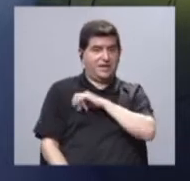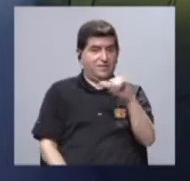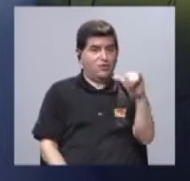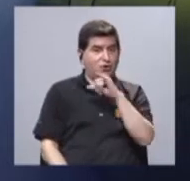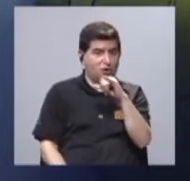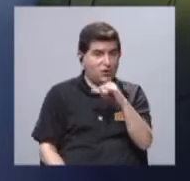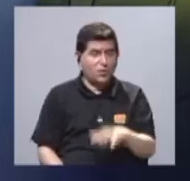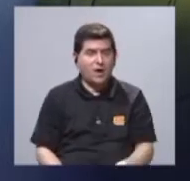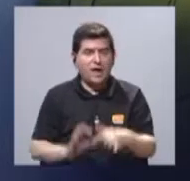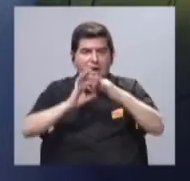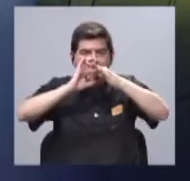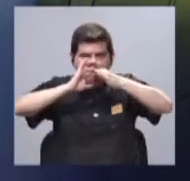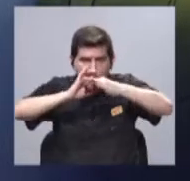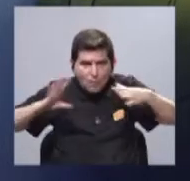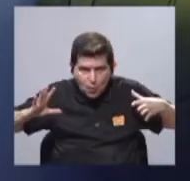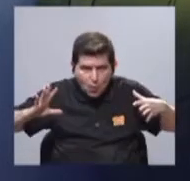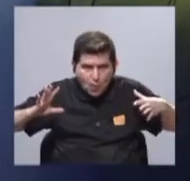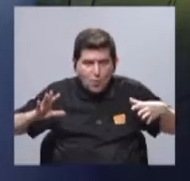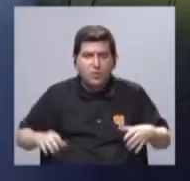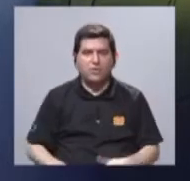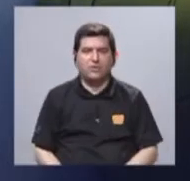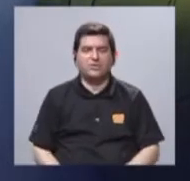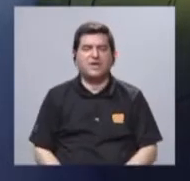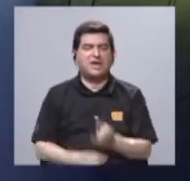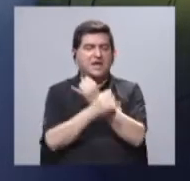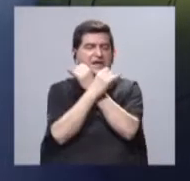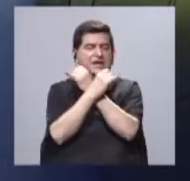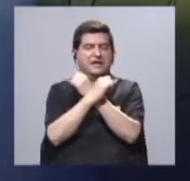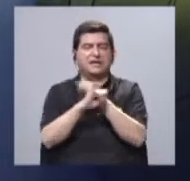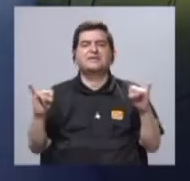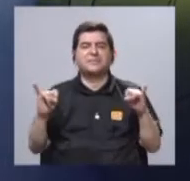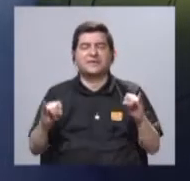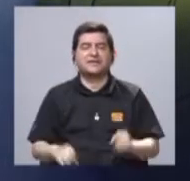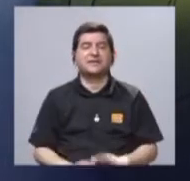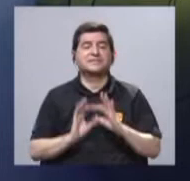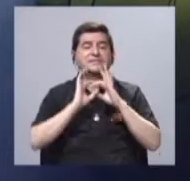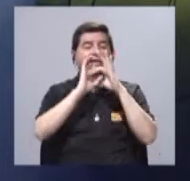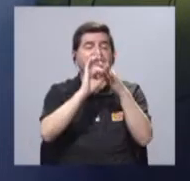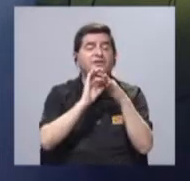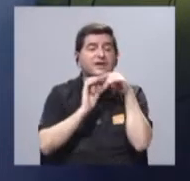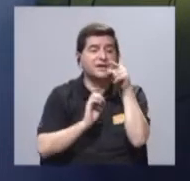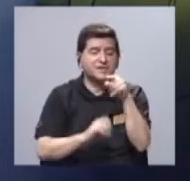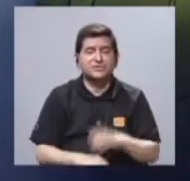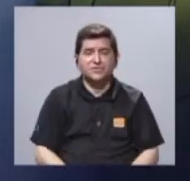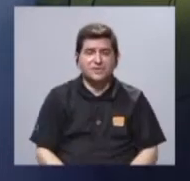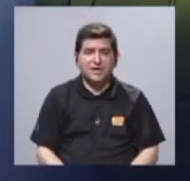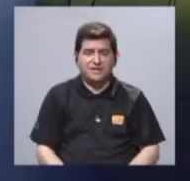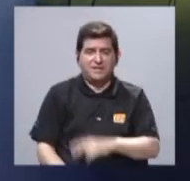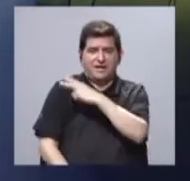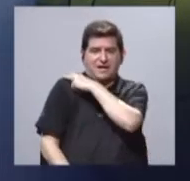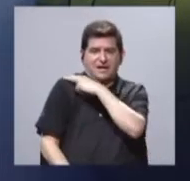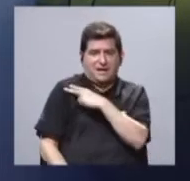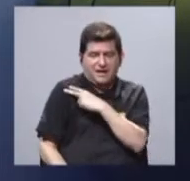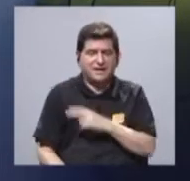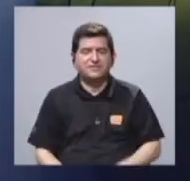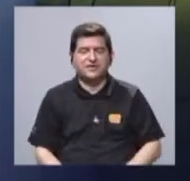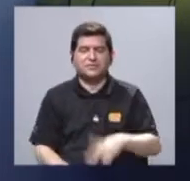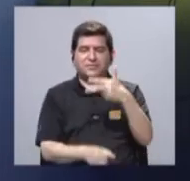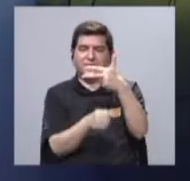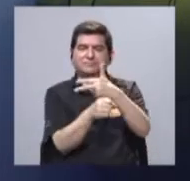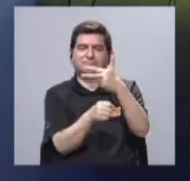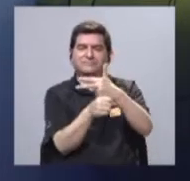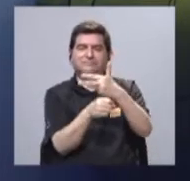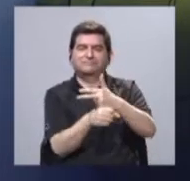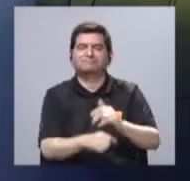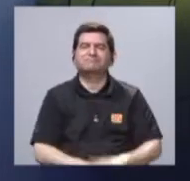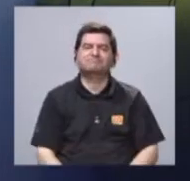sino también fueron declaraciones de emancipación con relación a la capital